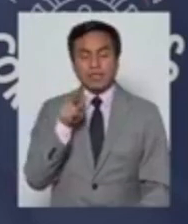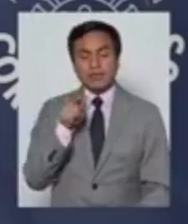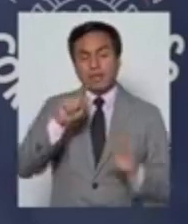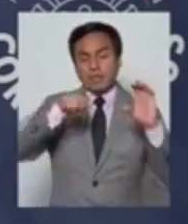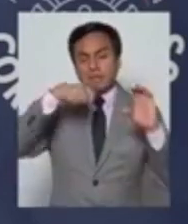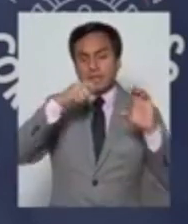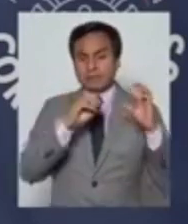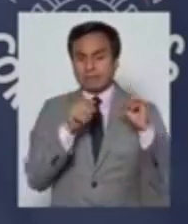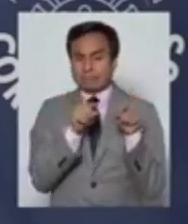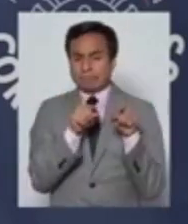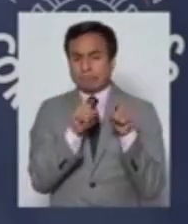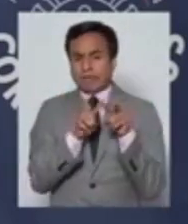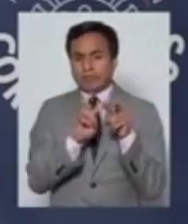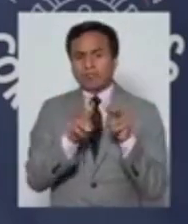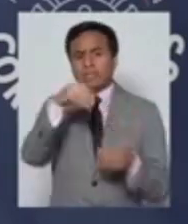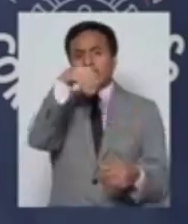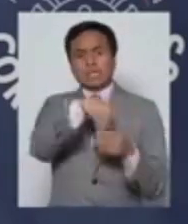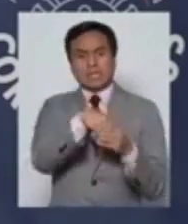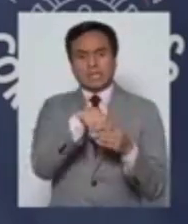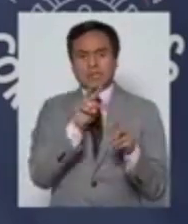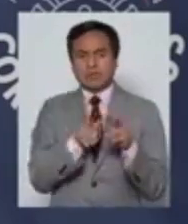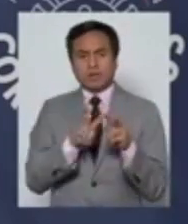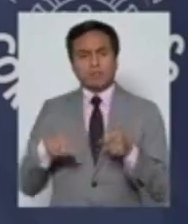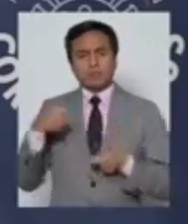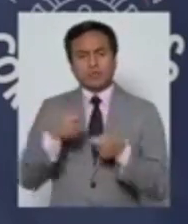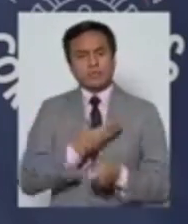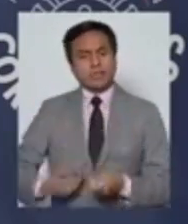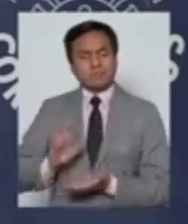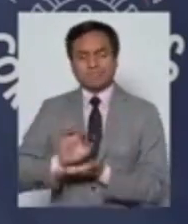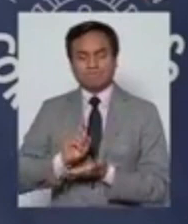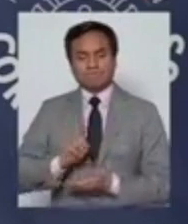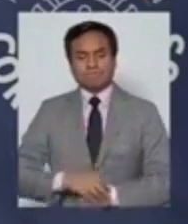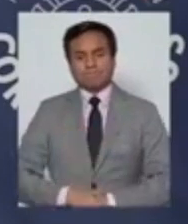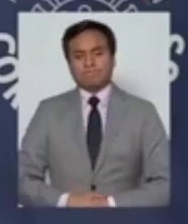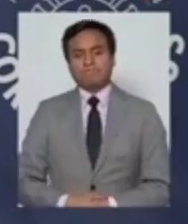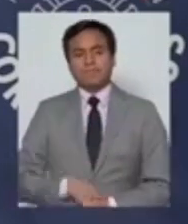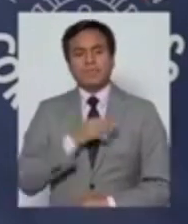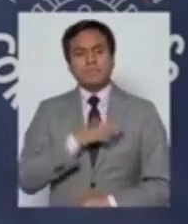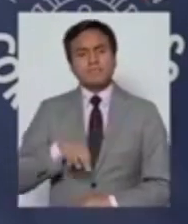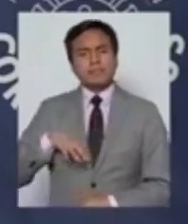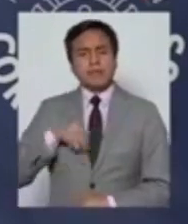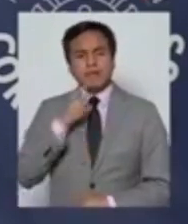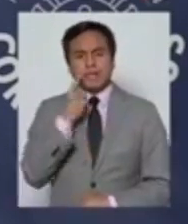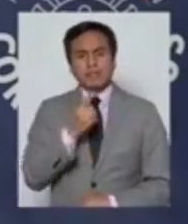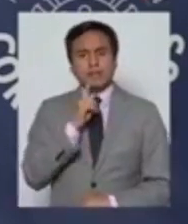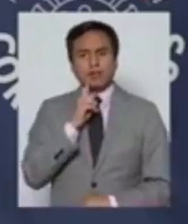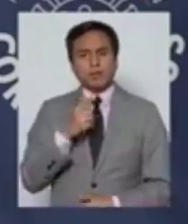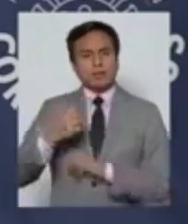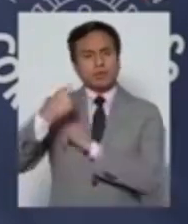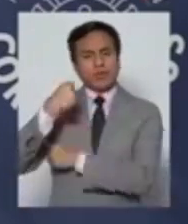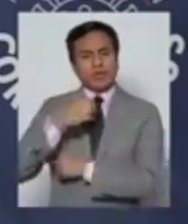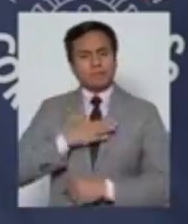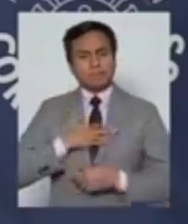una pieza que se ha hecho de forma interna y que no ha tenido costo para el Estado. Ministra, tengo en mi poder, en mi